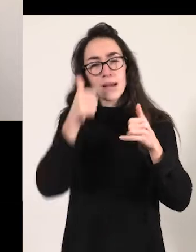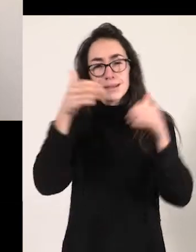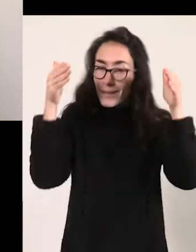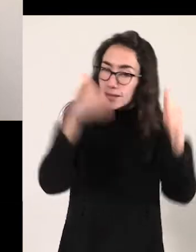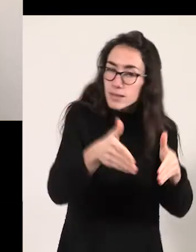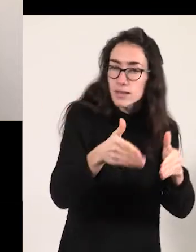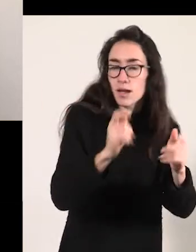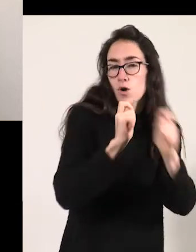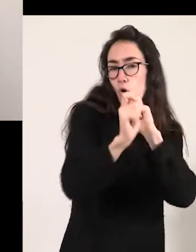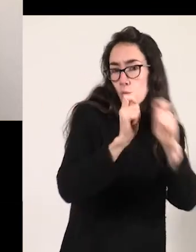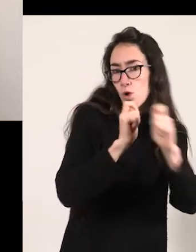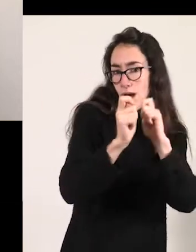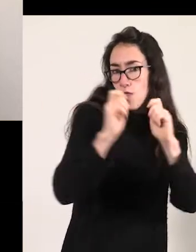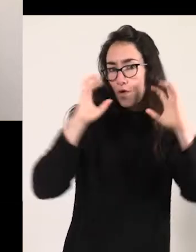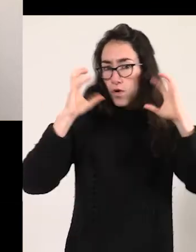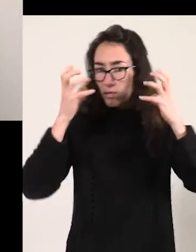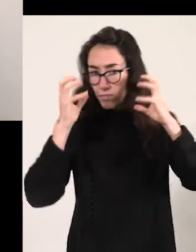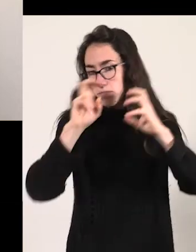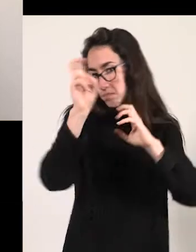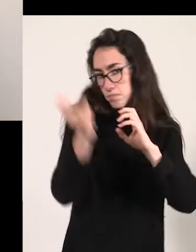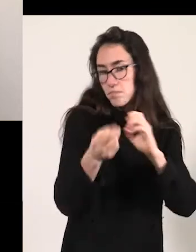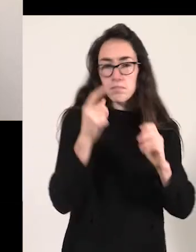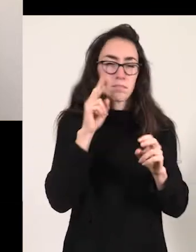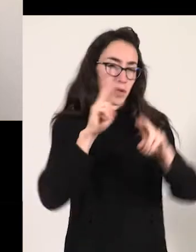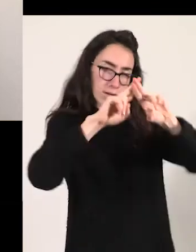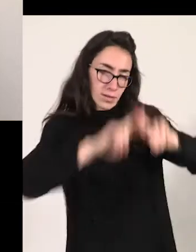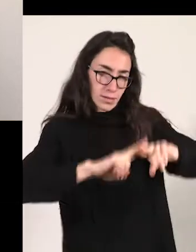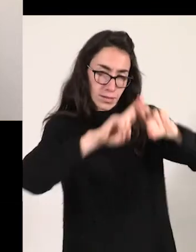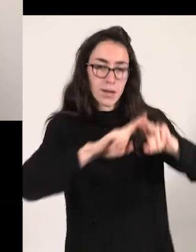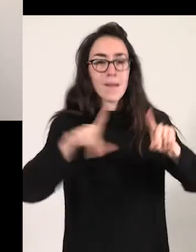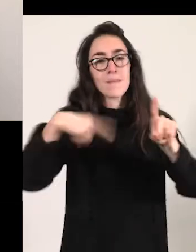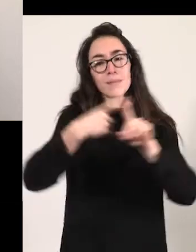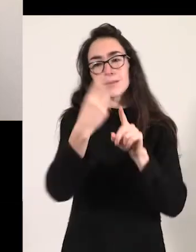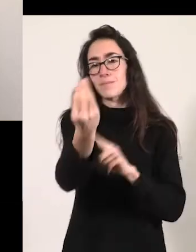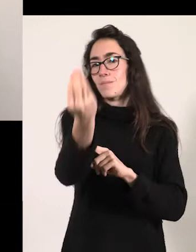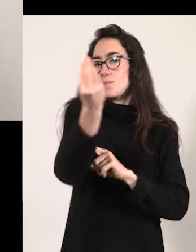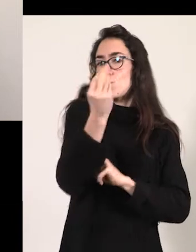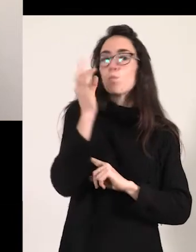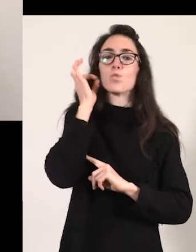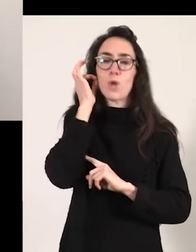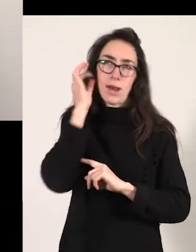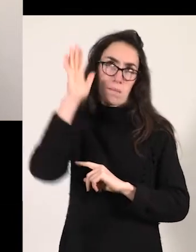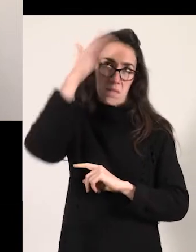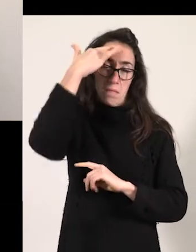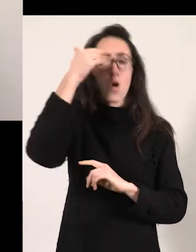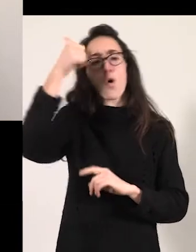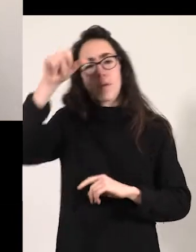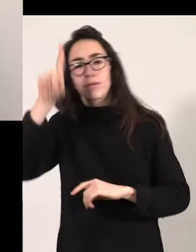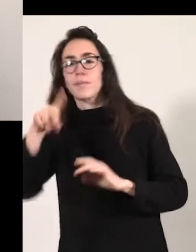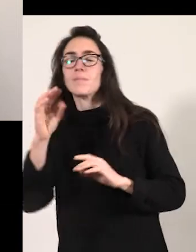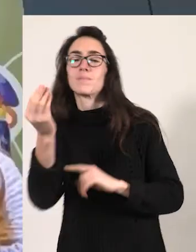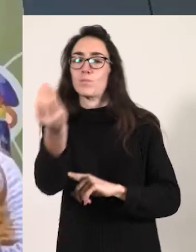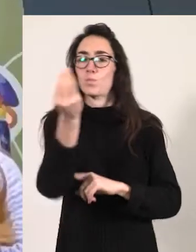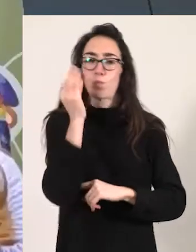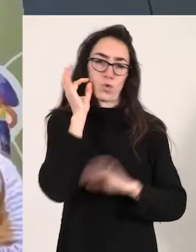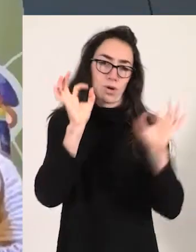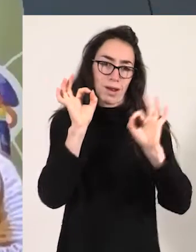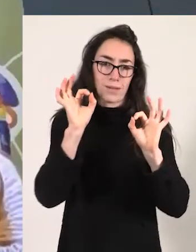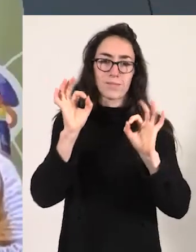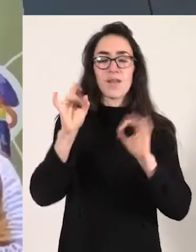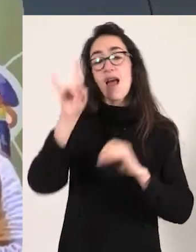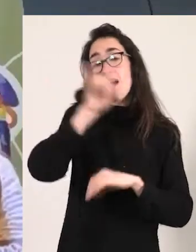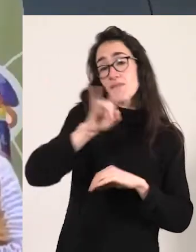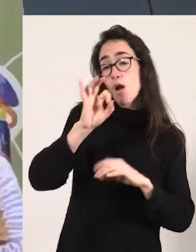vamos a analizar el papel de los medios de comunicación y cuáles han sido las representaciones que se han hecho de las mujeres principalmente, también de los